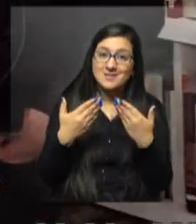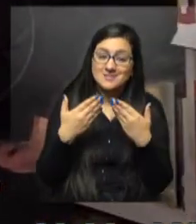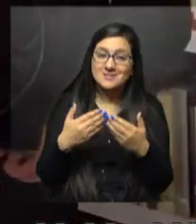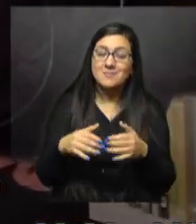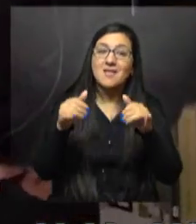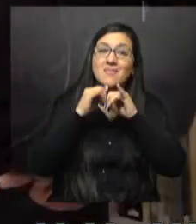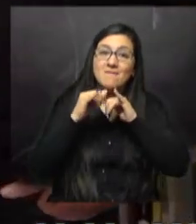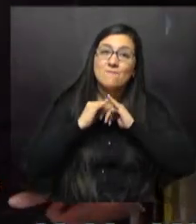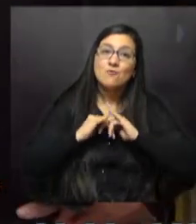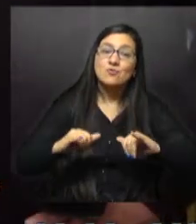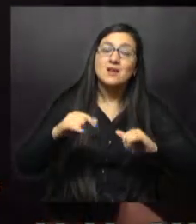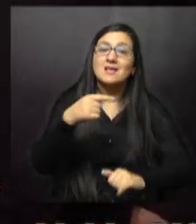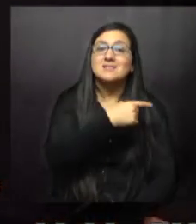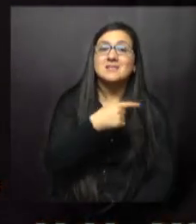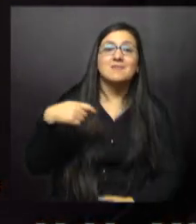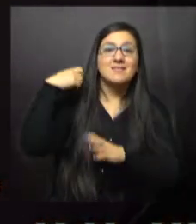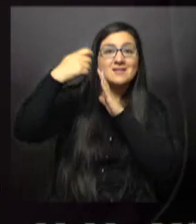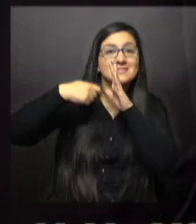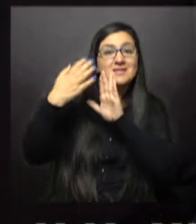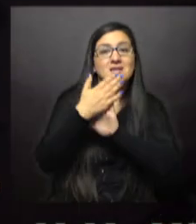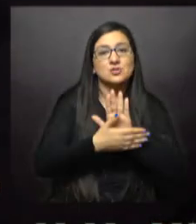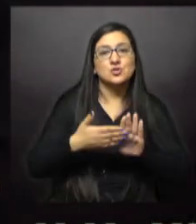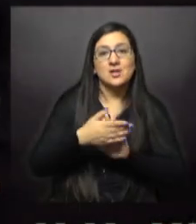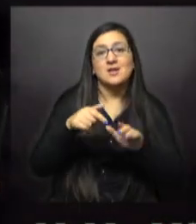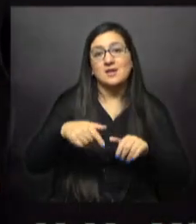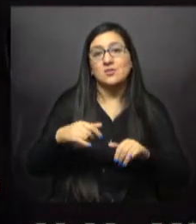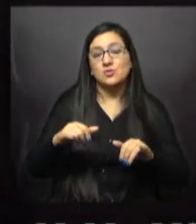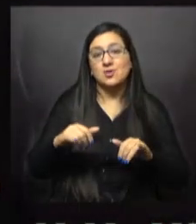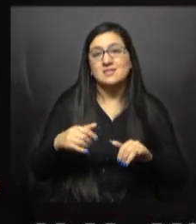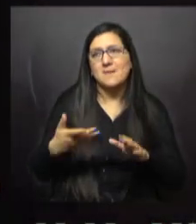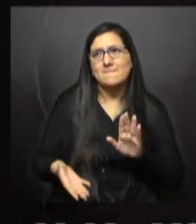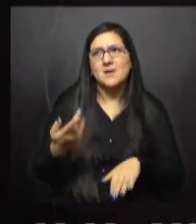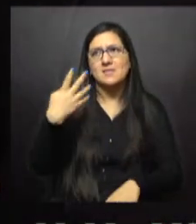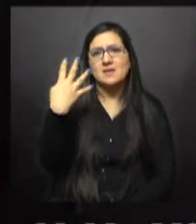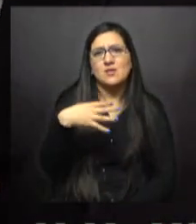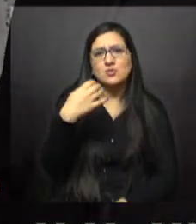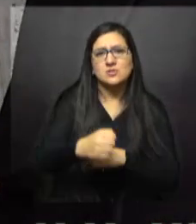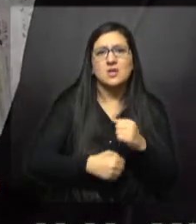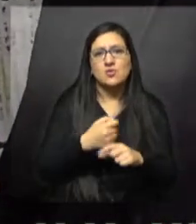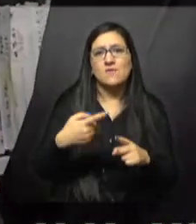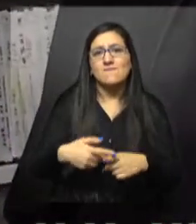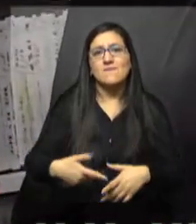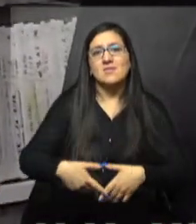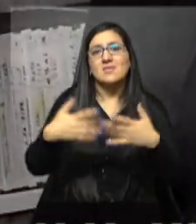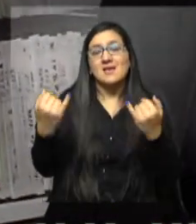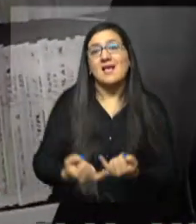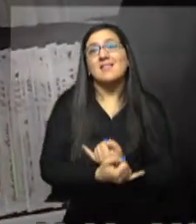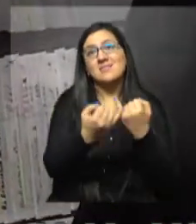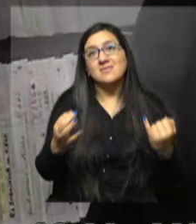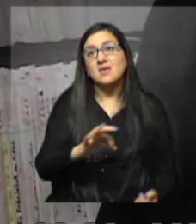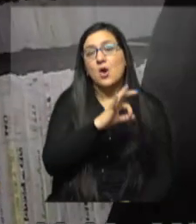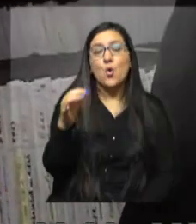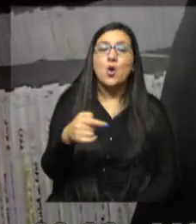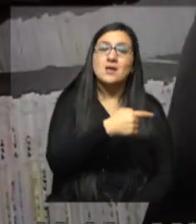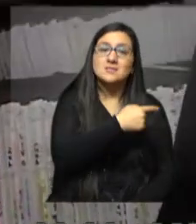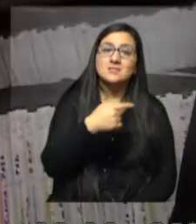para difundir la Semana del Cine Nacional. Esto es casi un clásico, hace más de 14 años que todos los años se celebra el día, la semana, algún